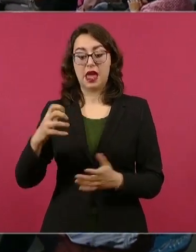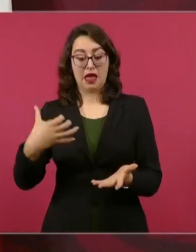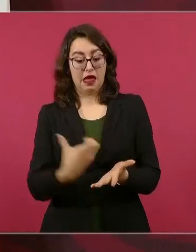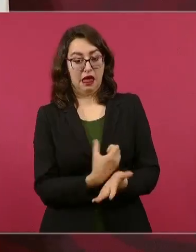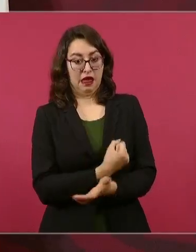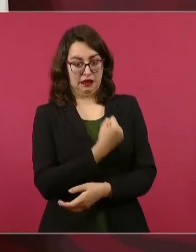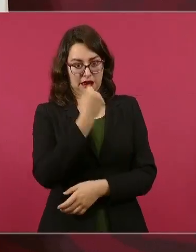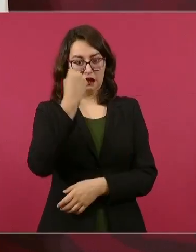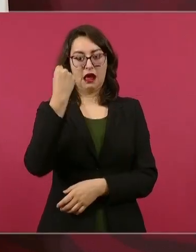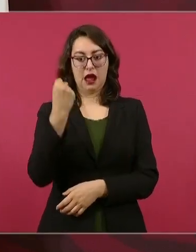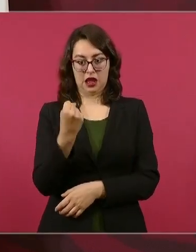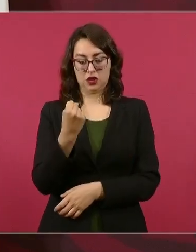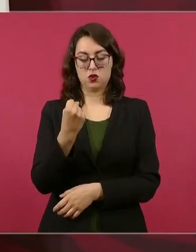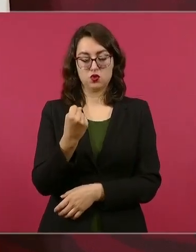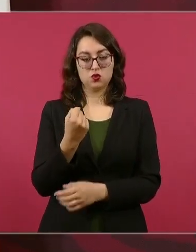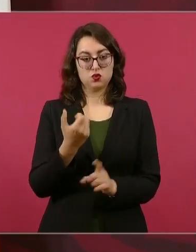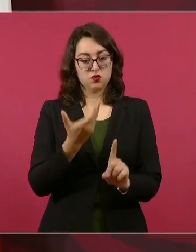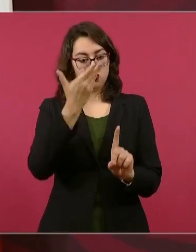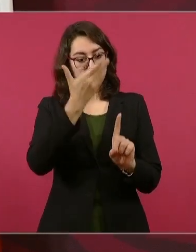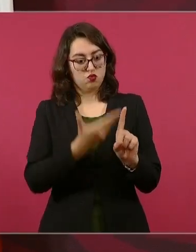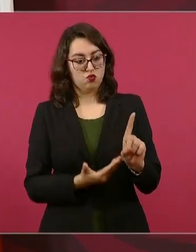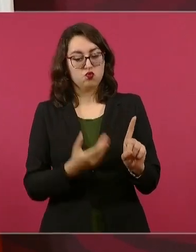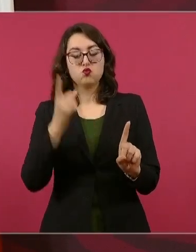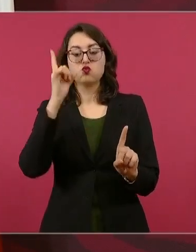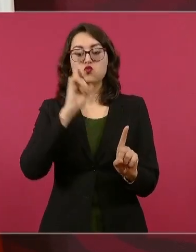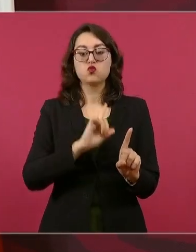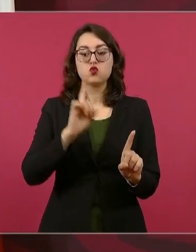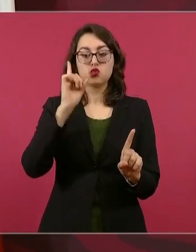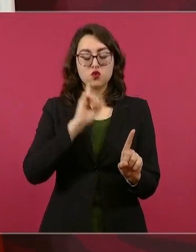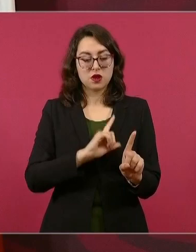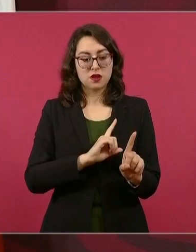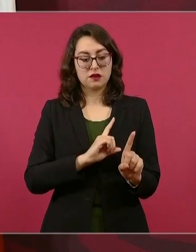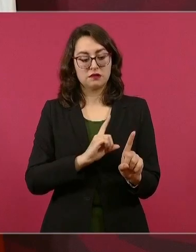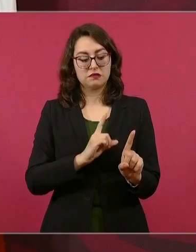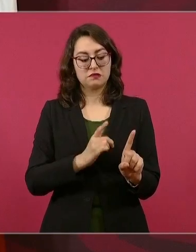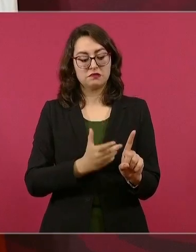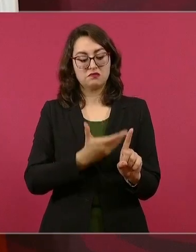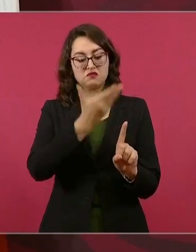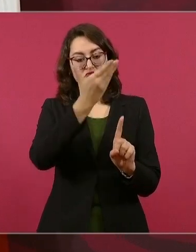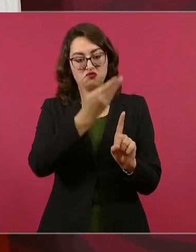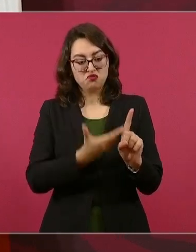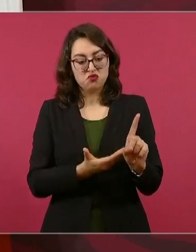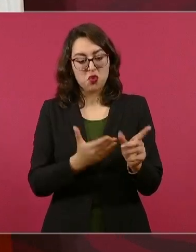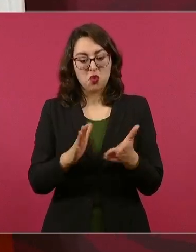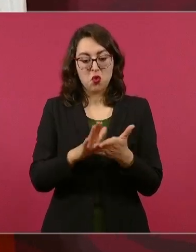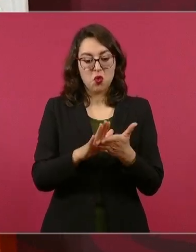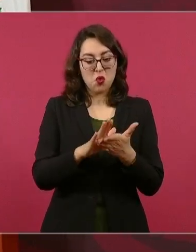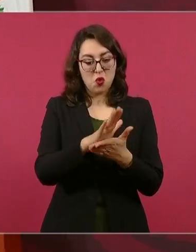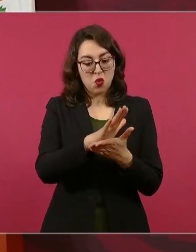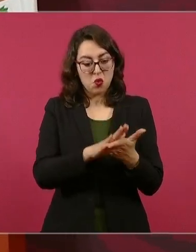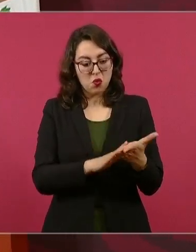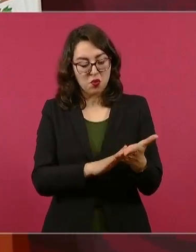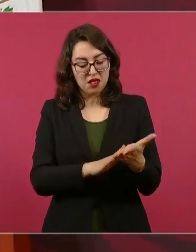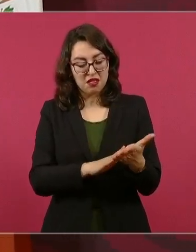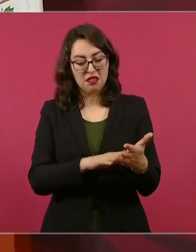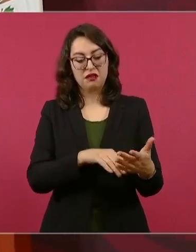Gómez, por ser mujer, por su origen y por el desplazamiento del